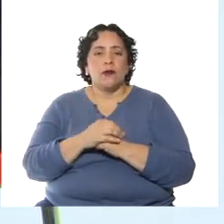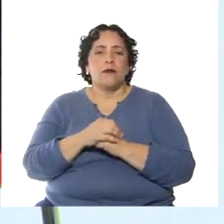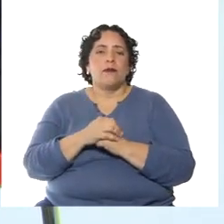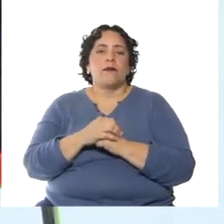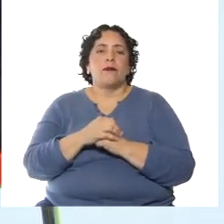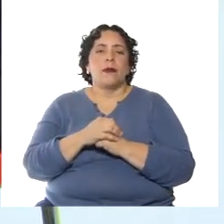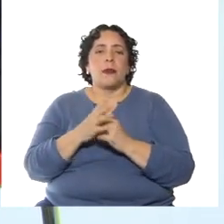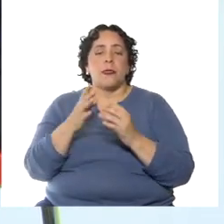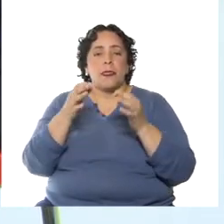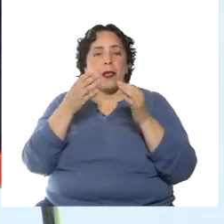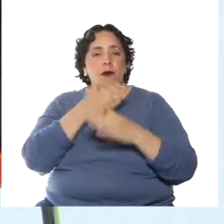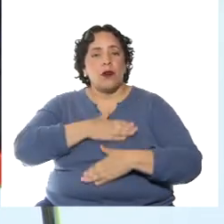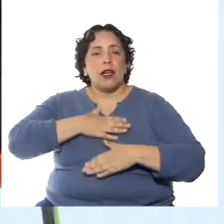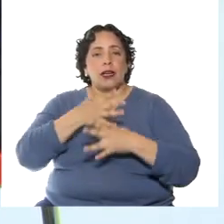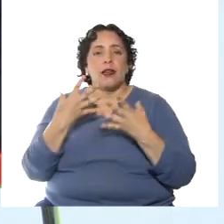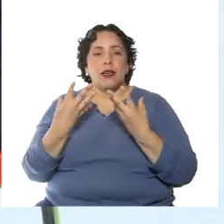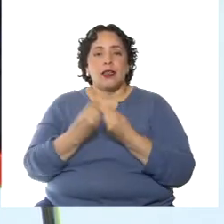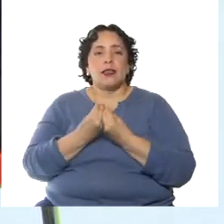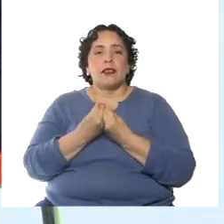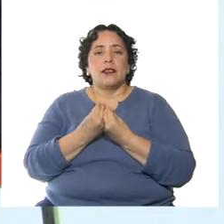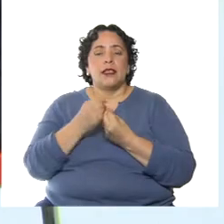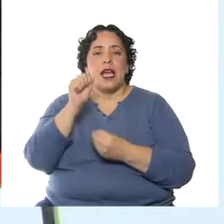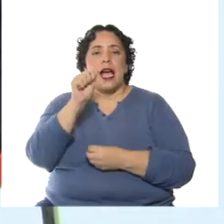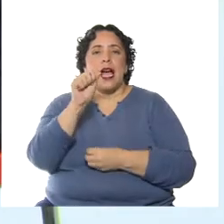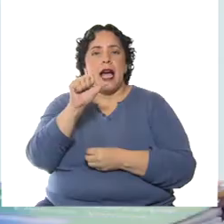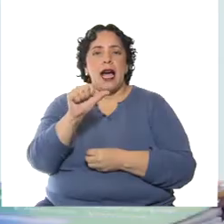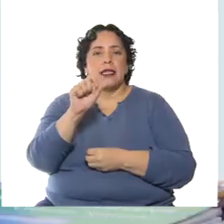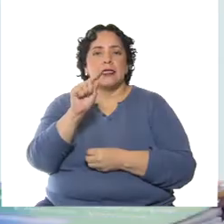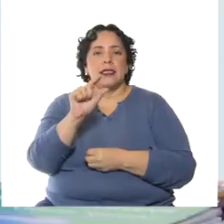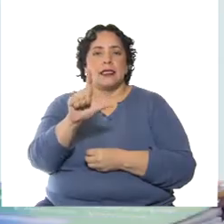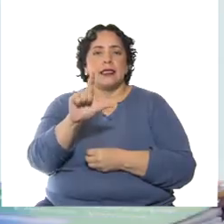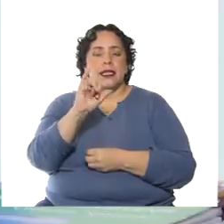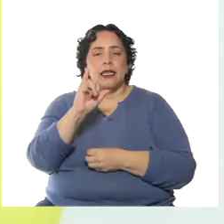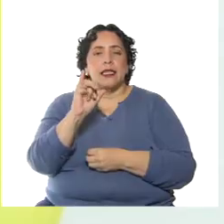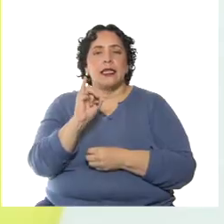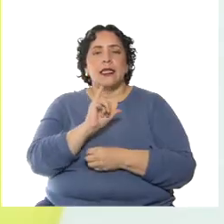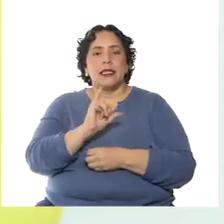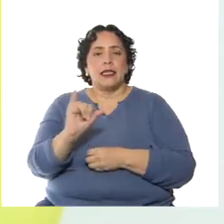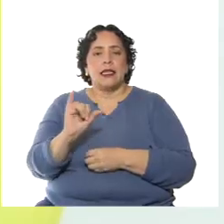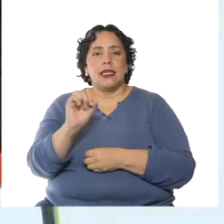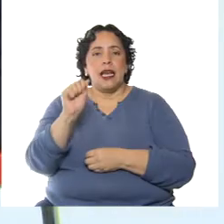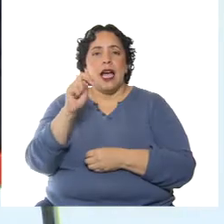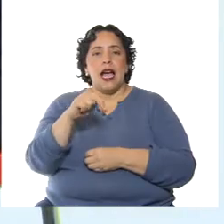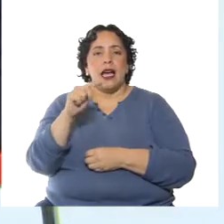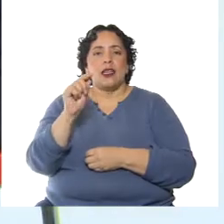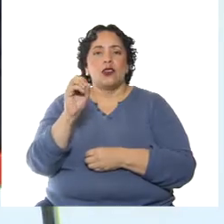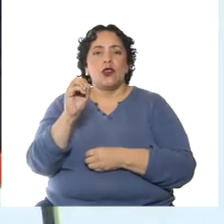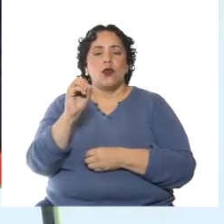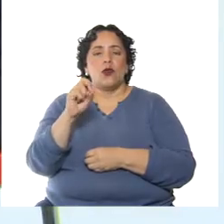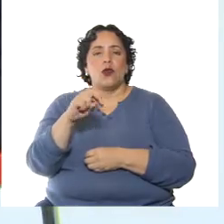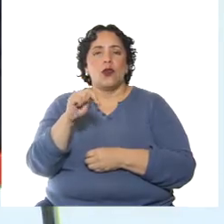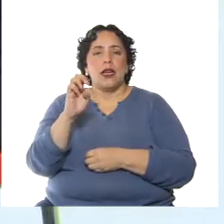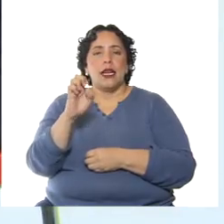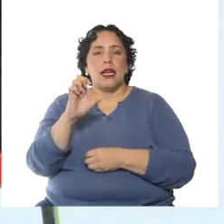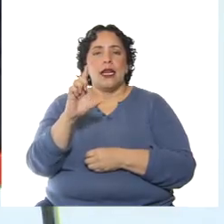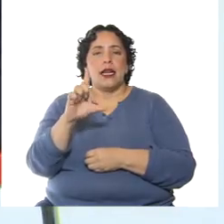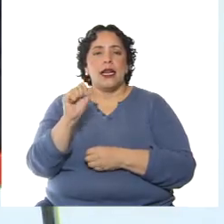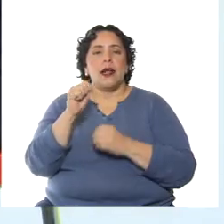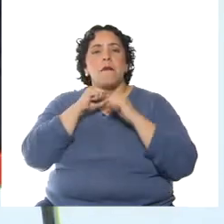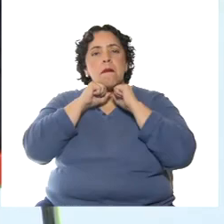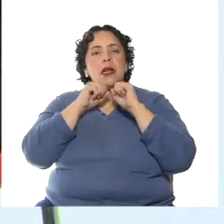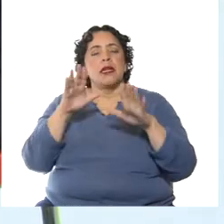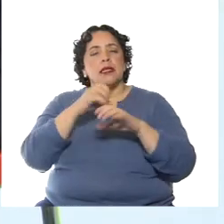2021-2022 con la agradable compañía de Ashley y Antonella. Bendecida mañana, profe Elizabeth y